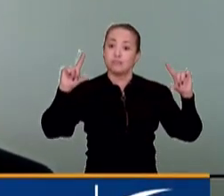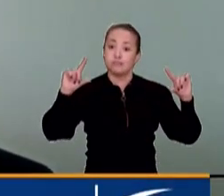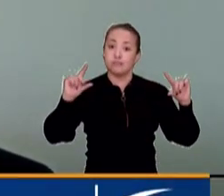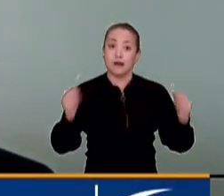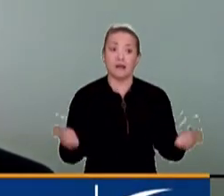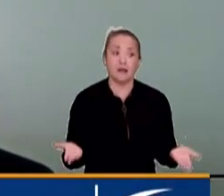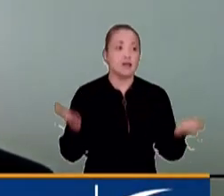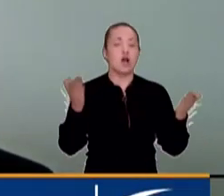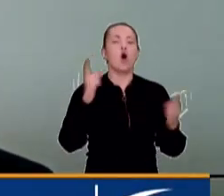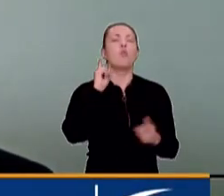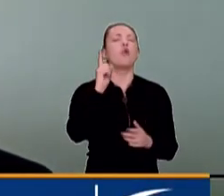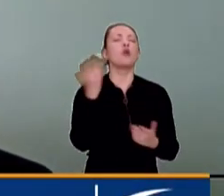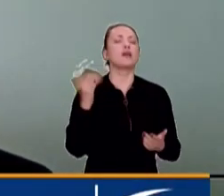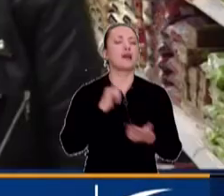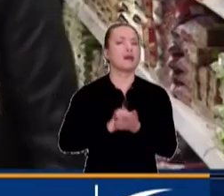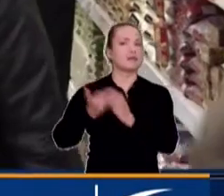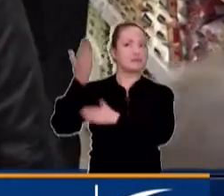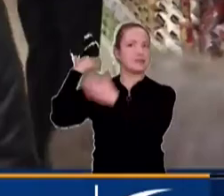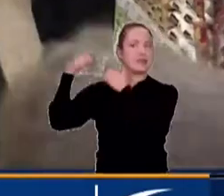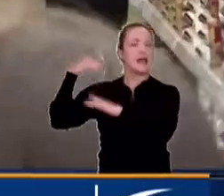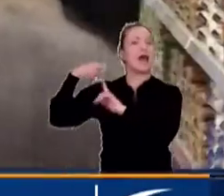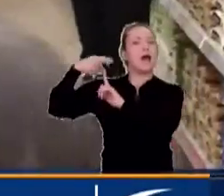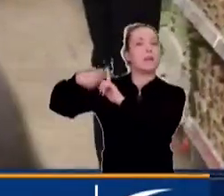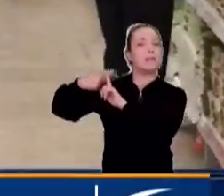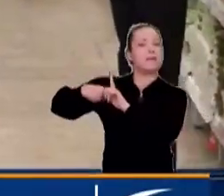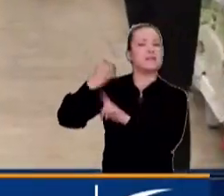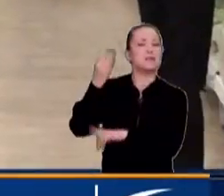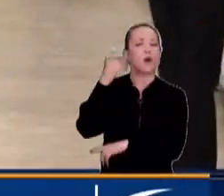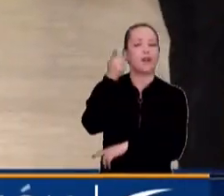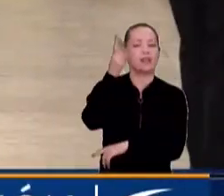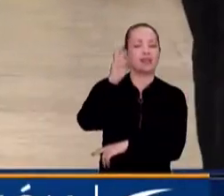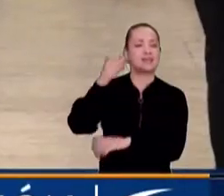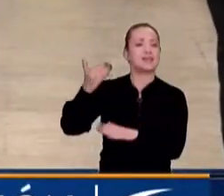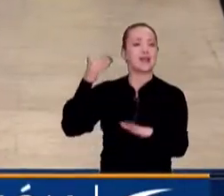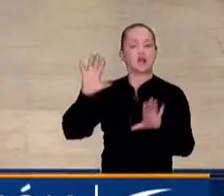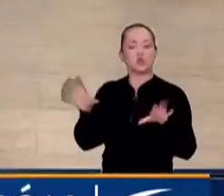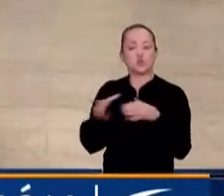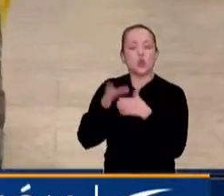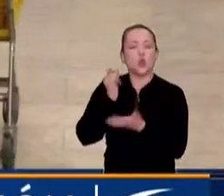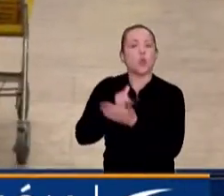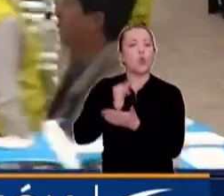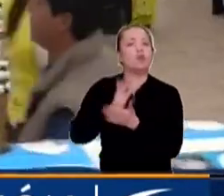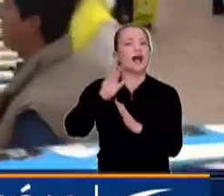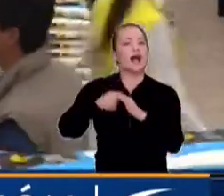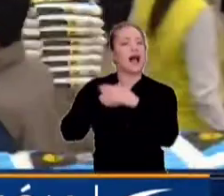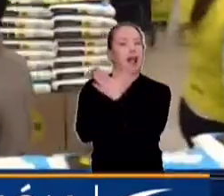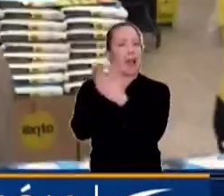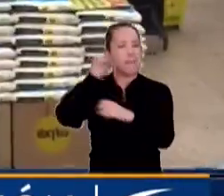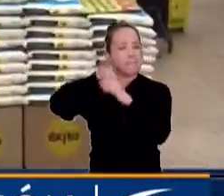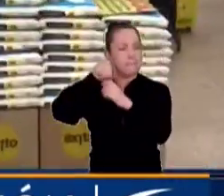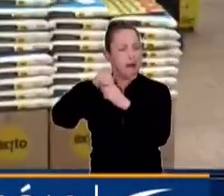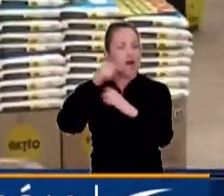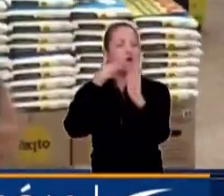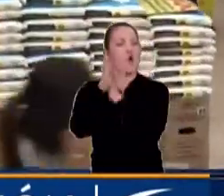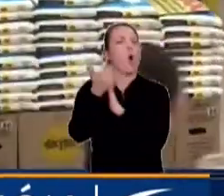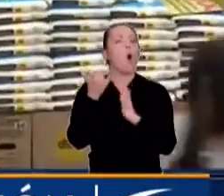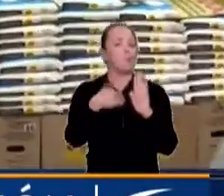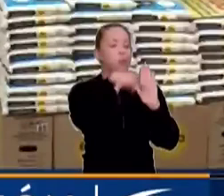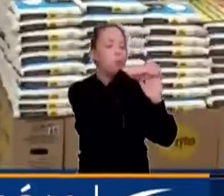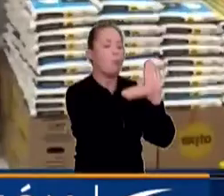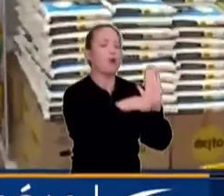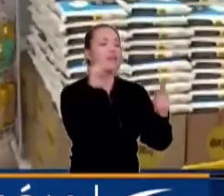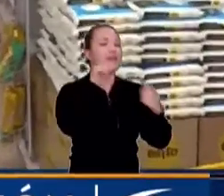más de 17 meses la Junta Directiva del Banco de la República viene con una política de reducción de tasas de